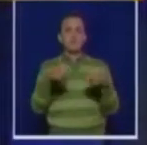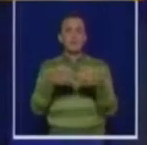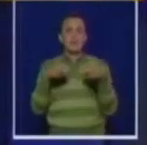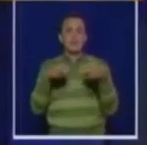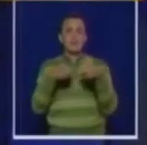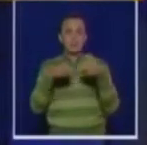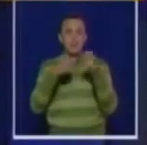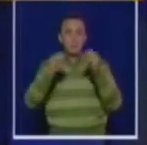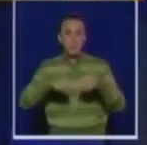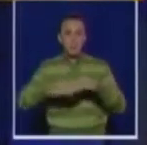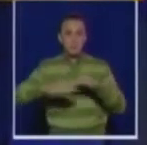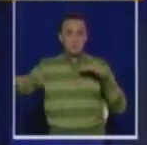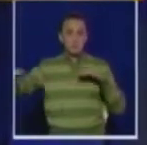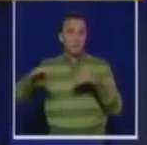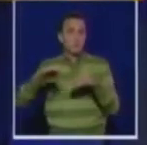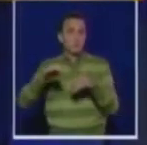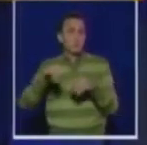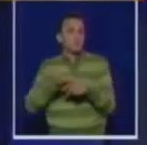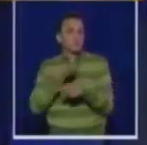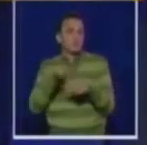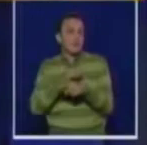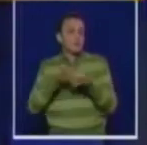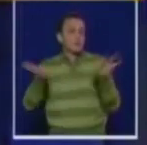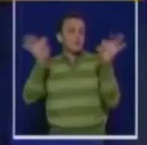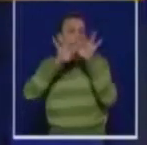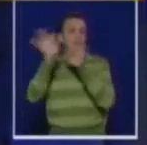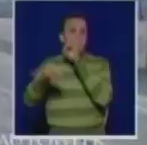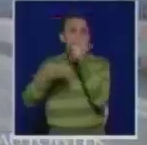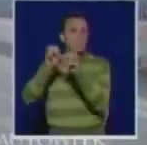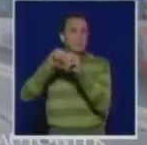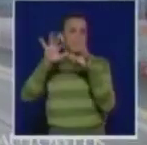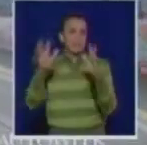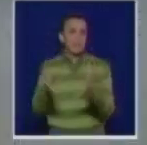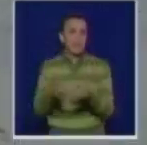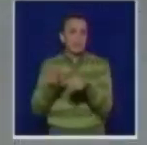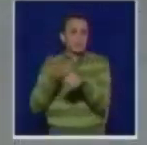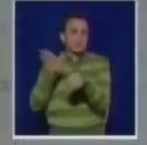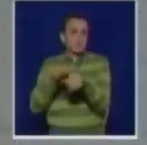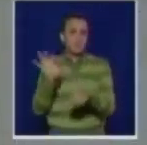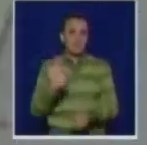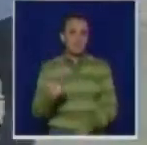cualquier tipo de suelo. La idea, por supuesto, es preservar el medio ambiente.